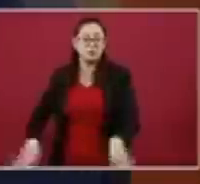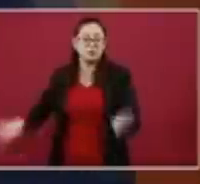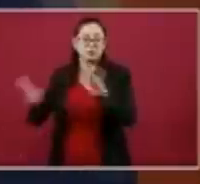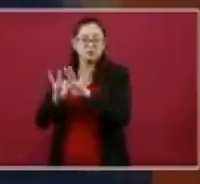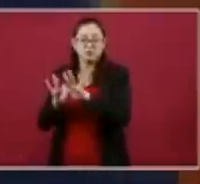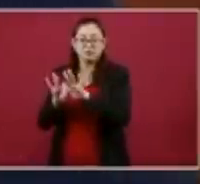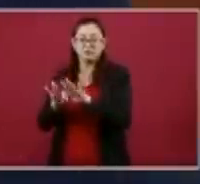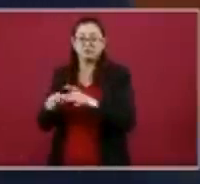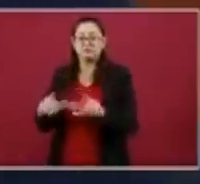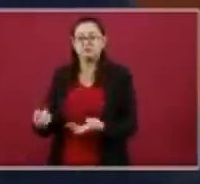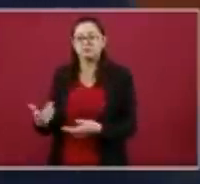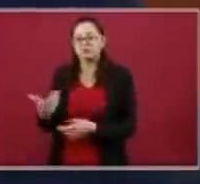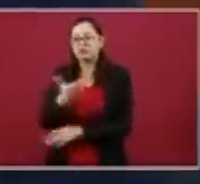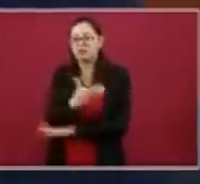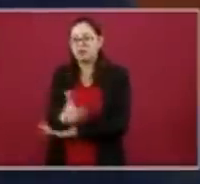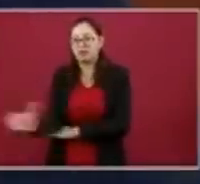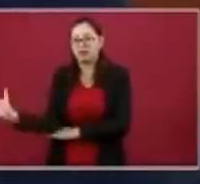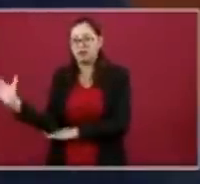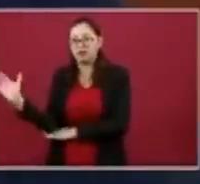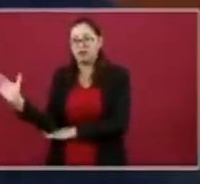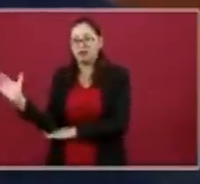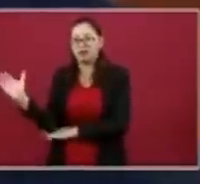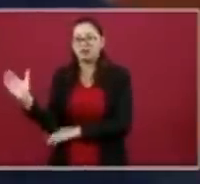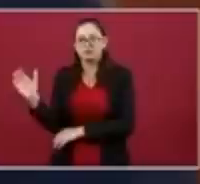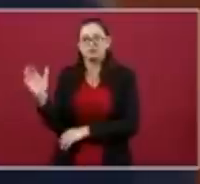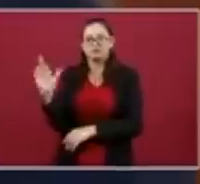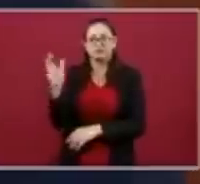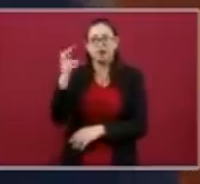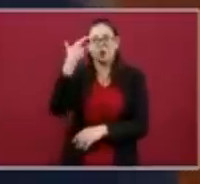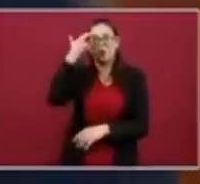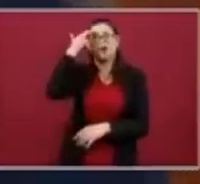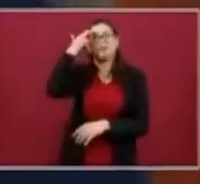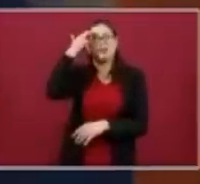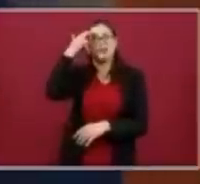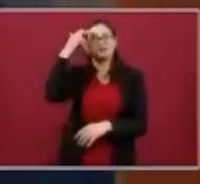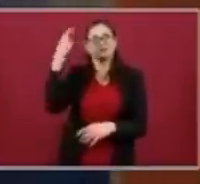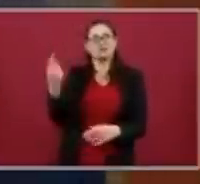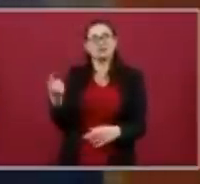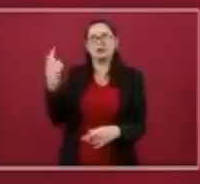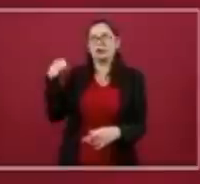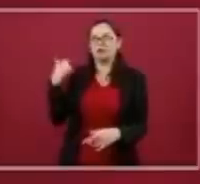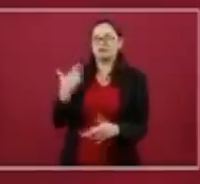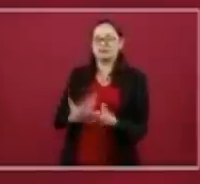que todavía los campesinos lo recuerdan.